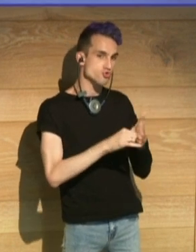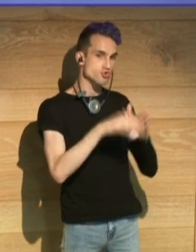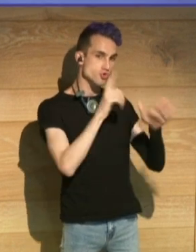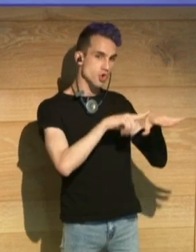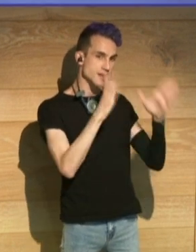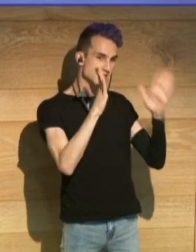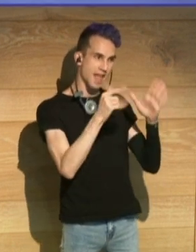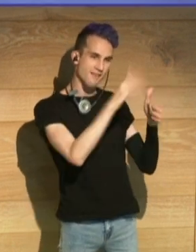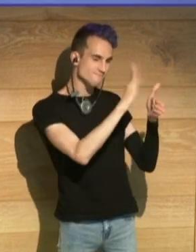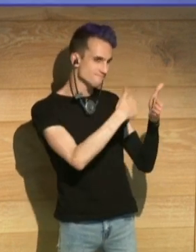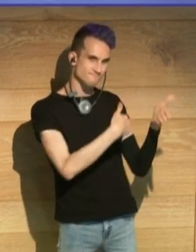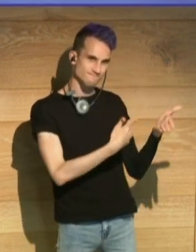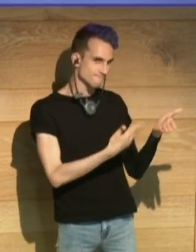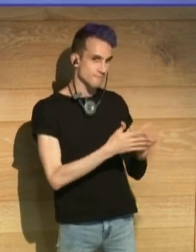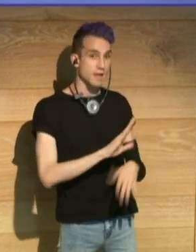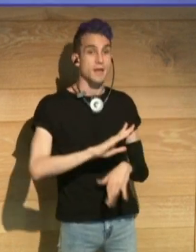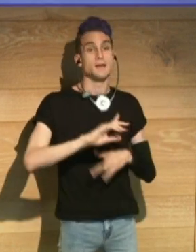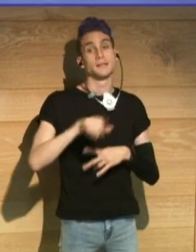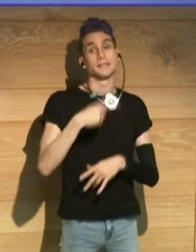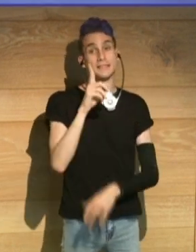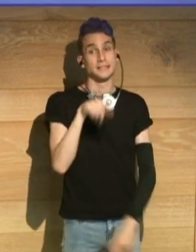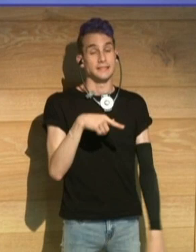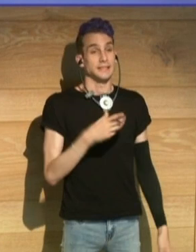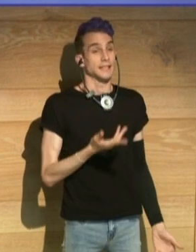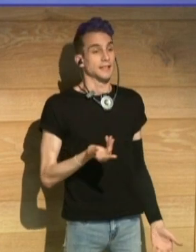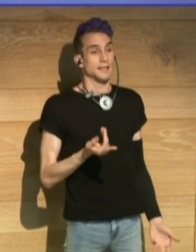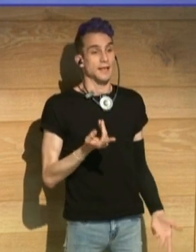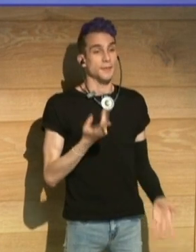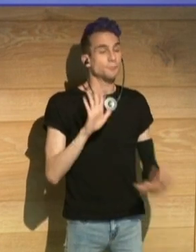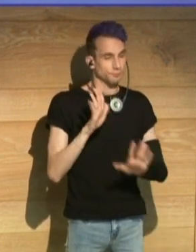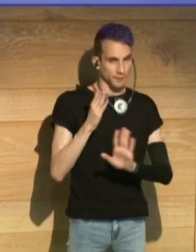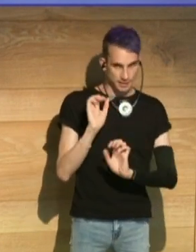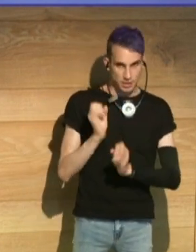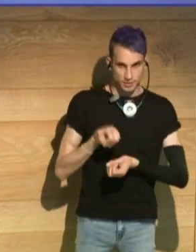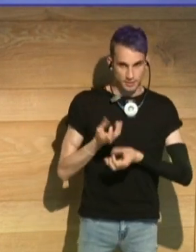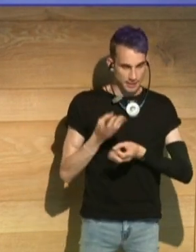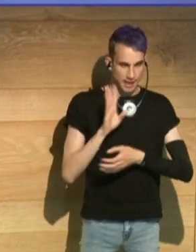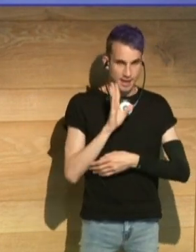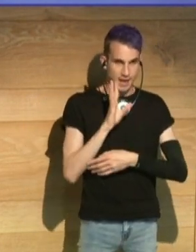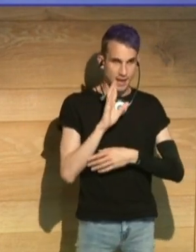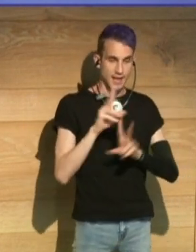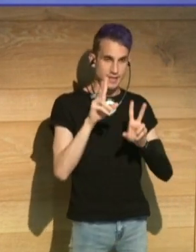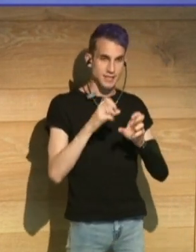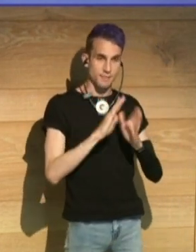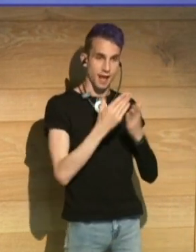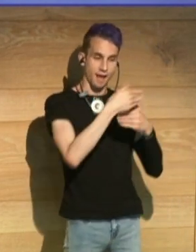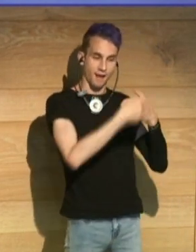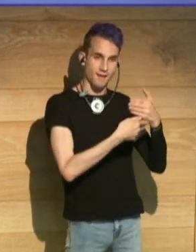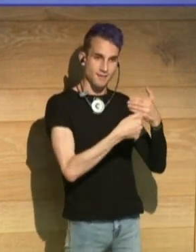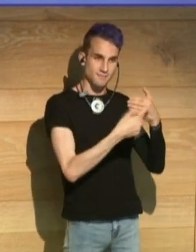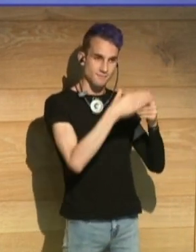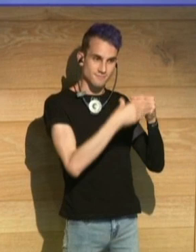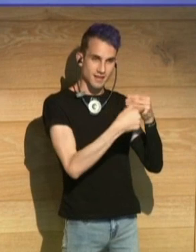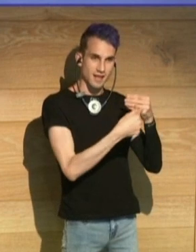E poi, parlando appunto... Le decía que hablando de las fajas de las portadas, ¿por qué